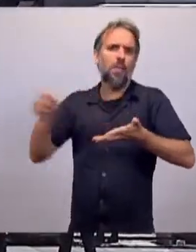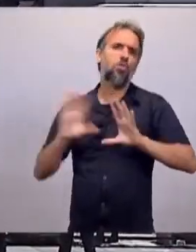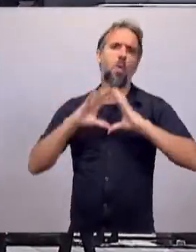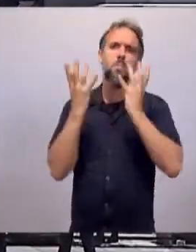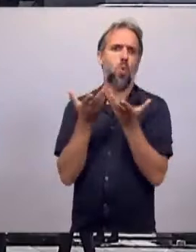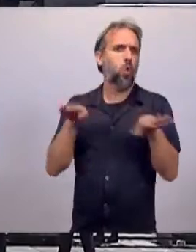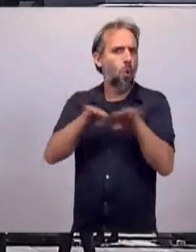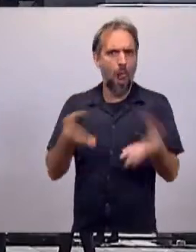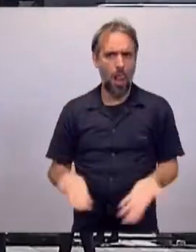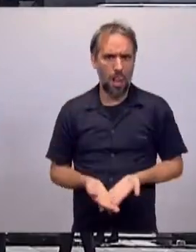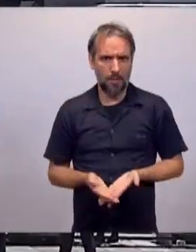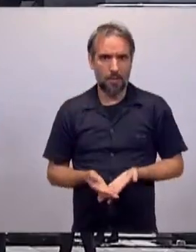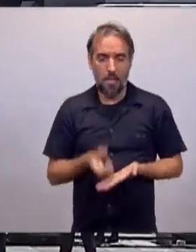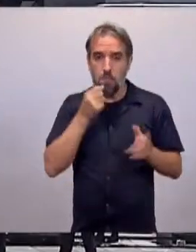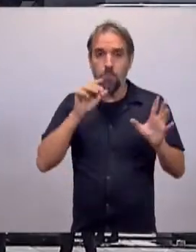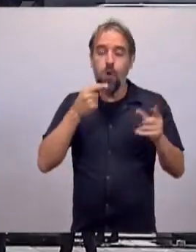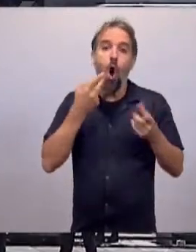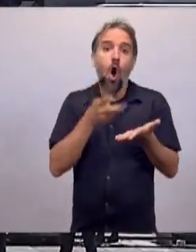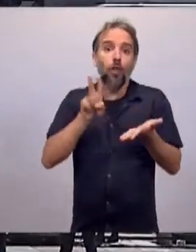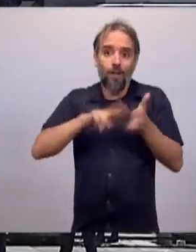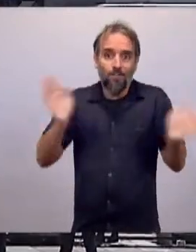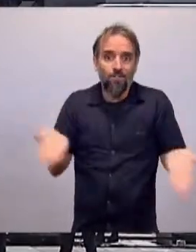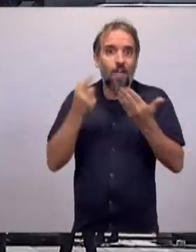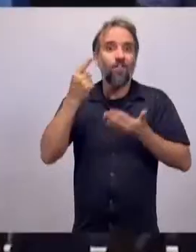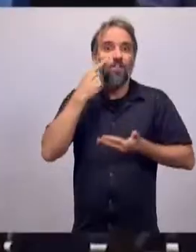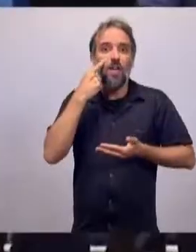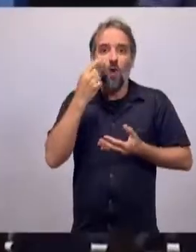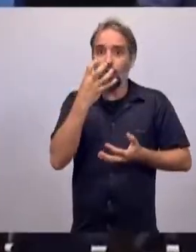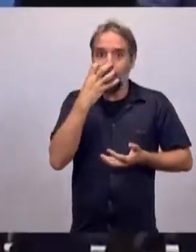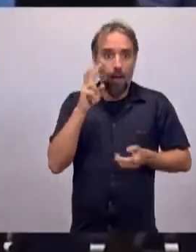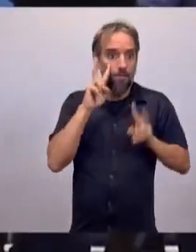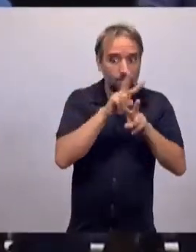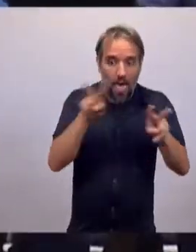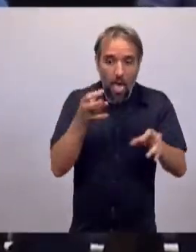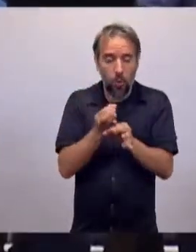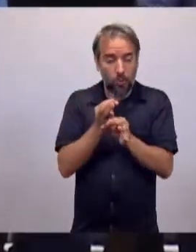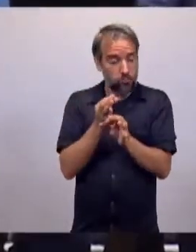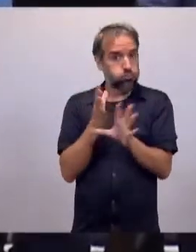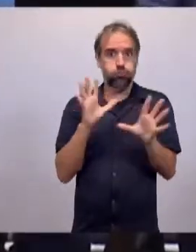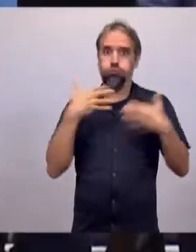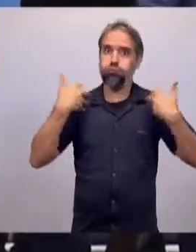Si se levantara Sarmiento y viera qué hicieron de la educación.